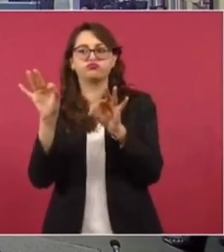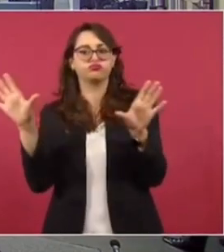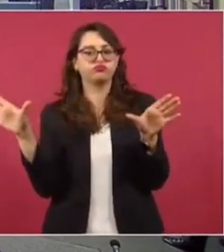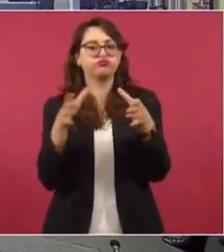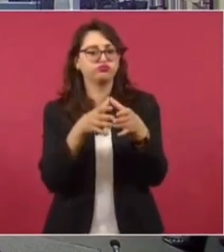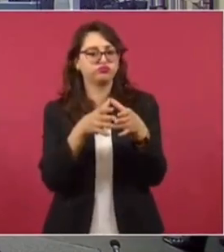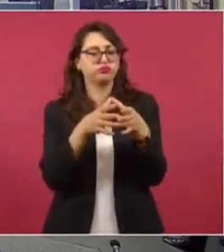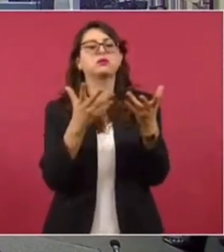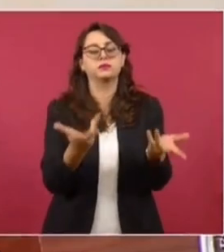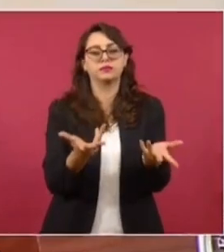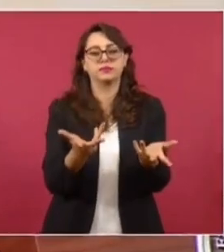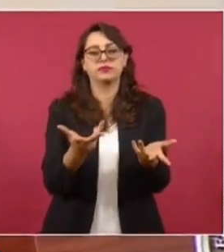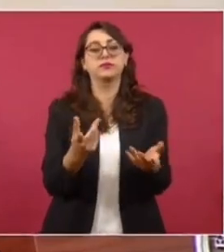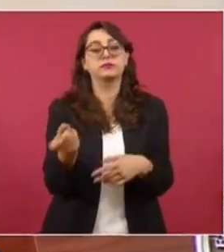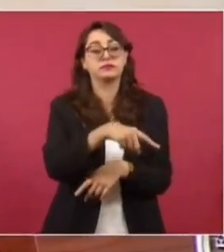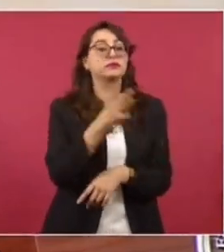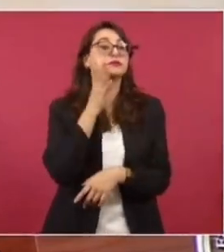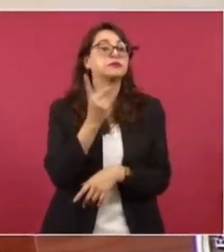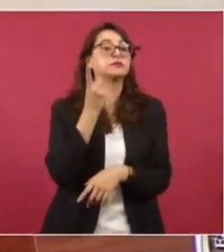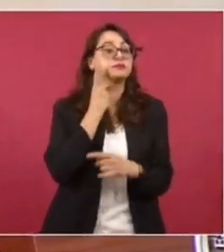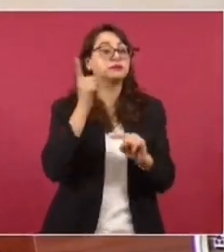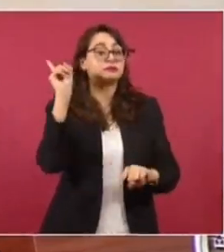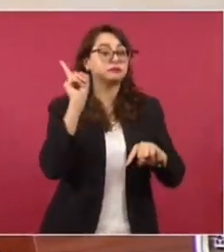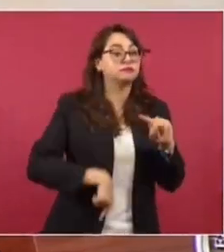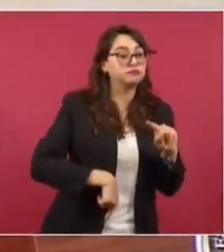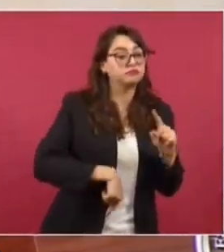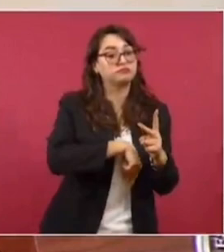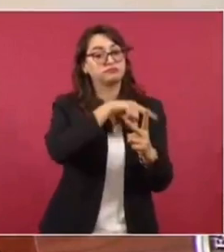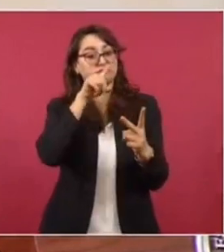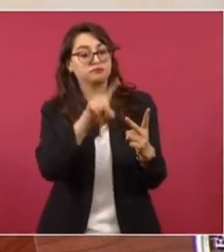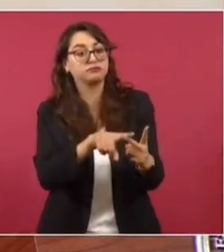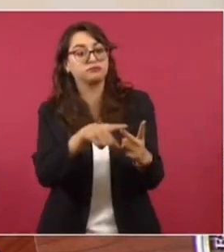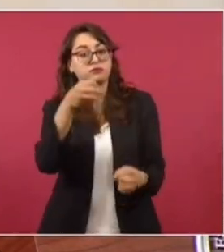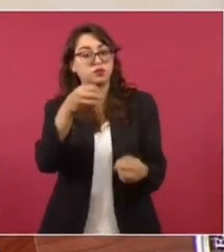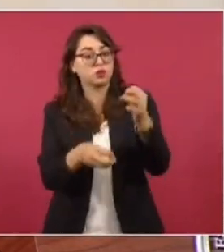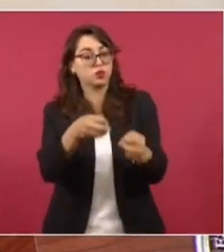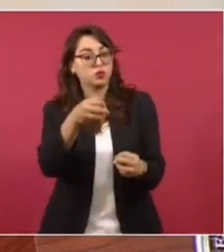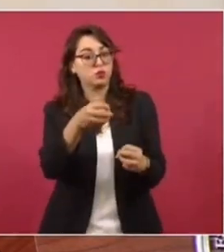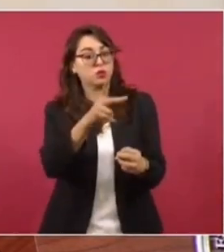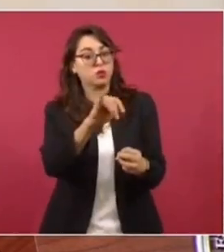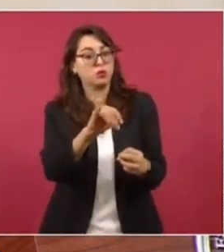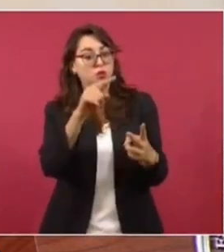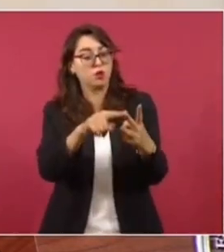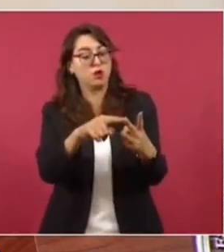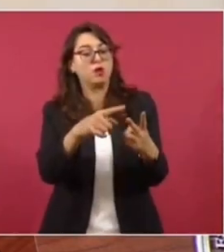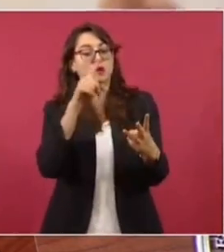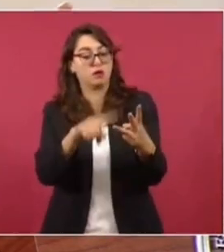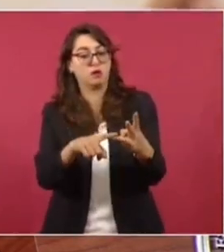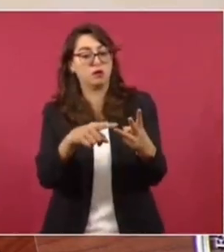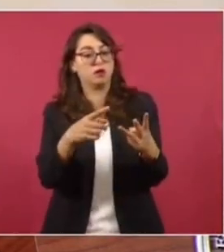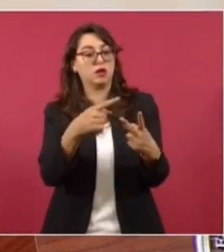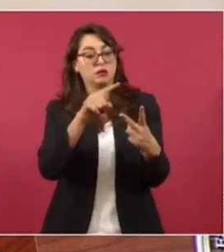disuelve el Poder Ejecutivo. En este caso, el presidente deja de tener funciones.